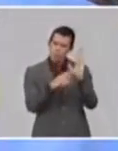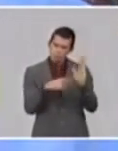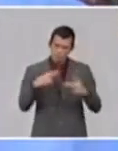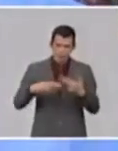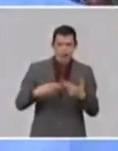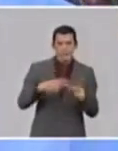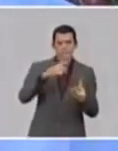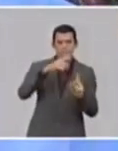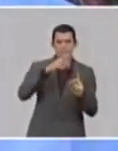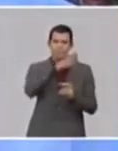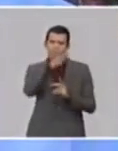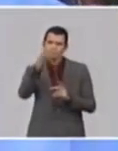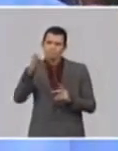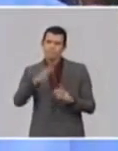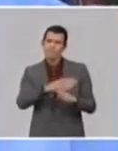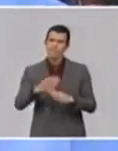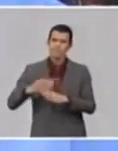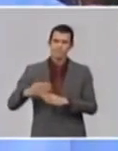acciones y la población